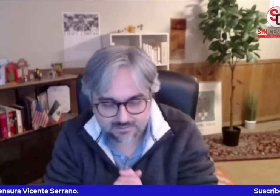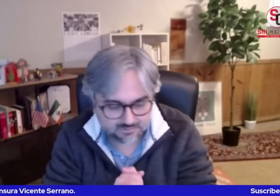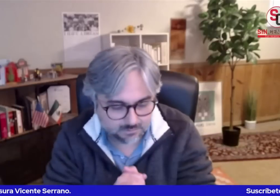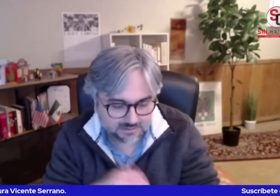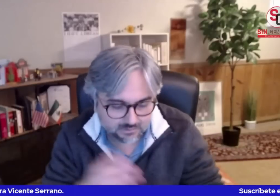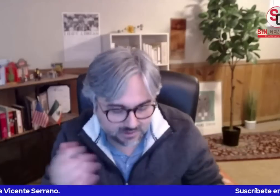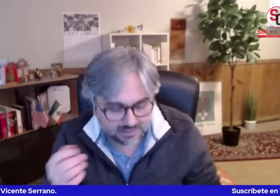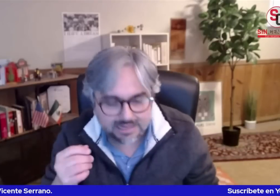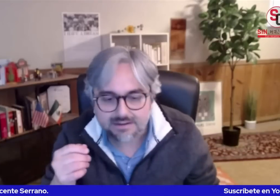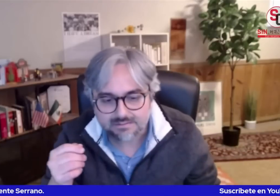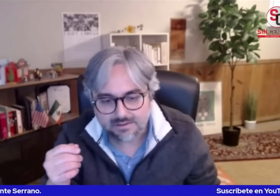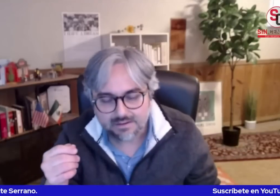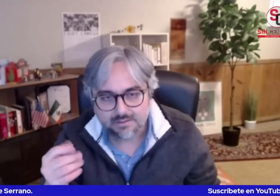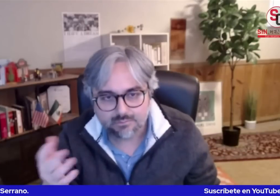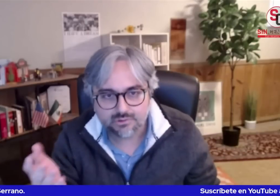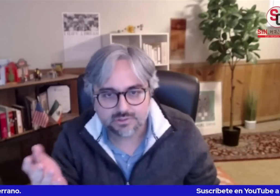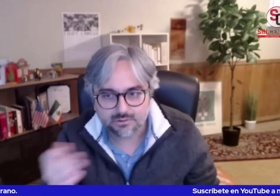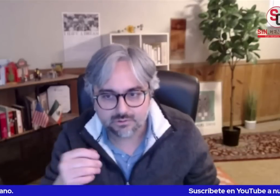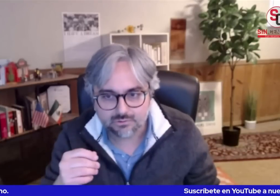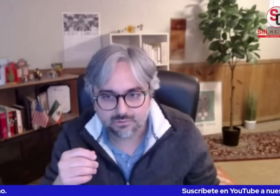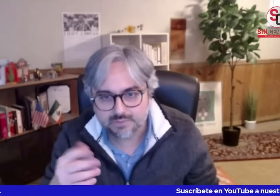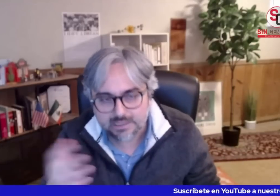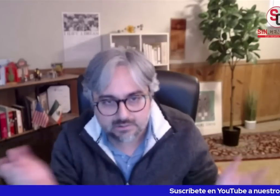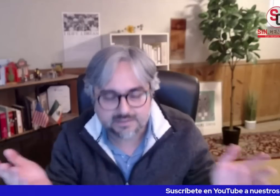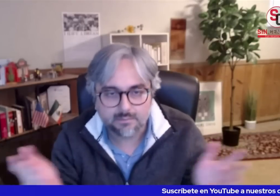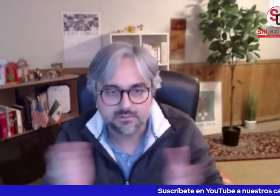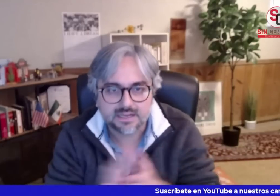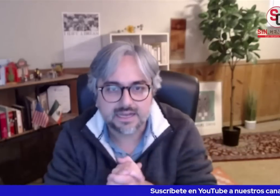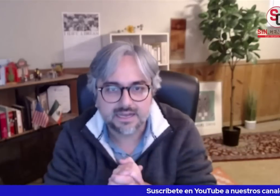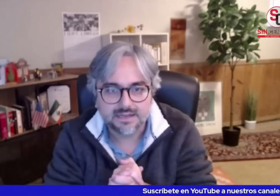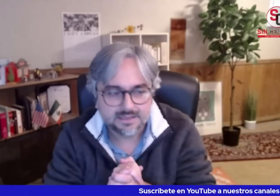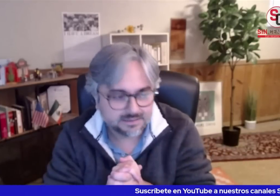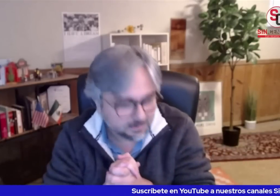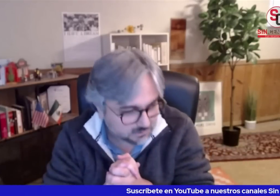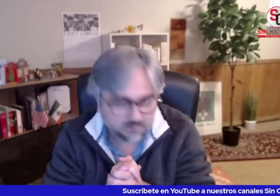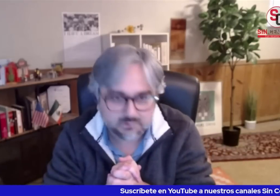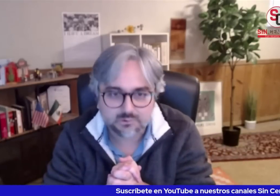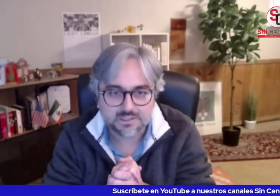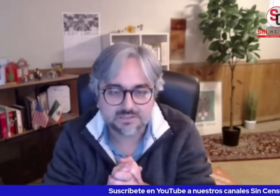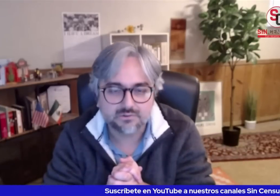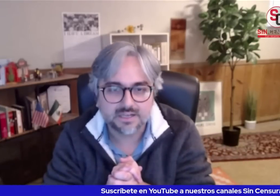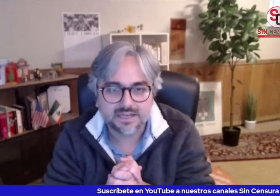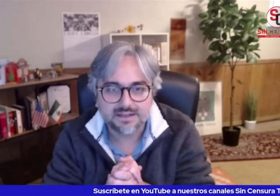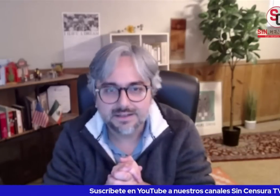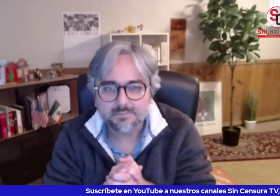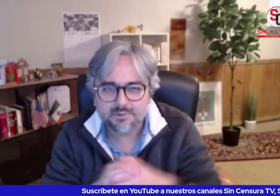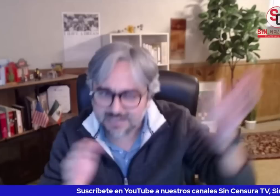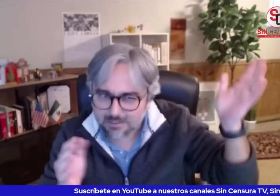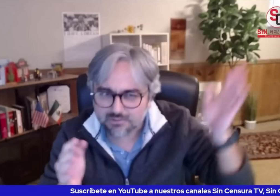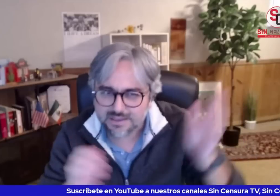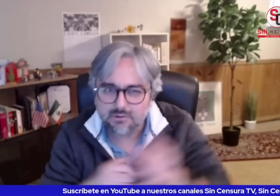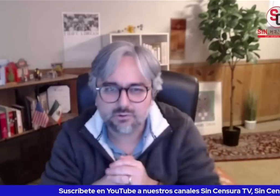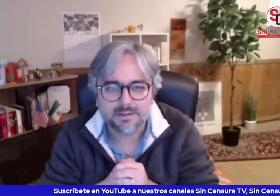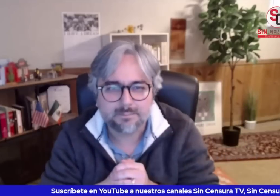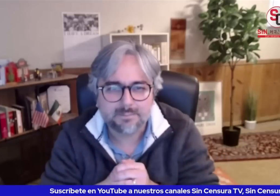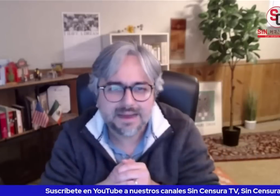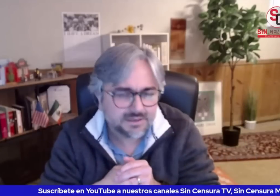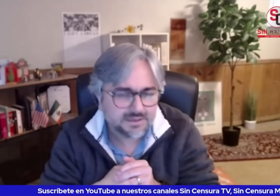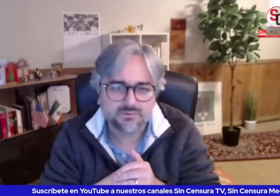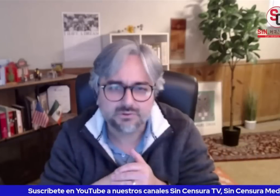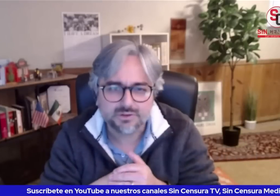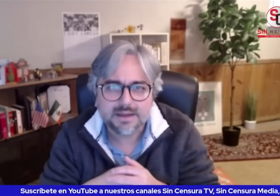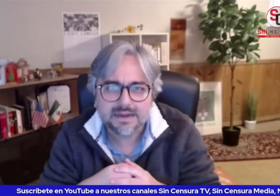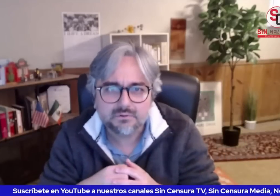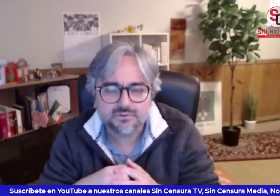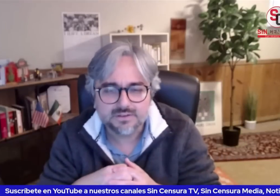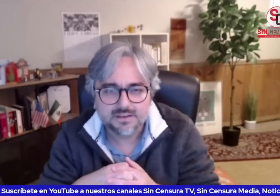originales, nuestras familias originales. Muchos de nosotros pues, ya nos casamos acá, tenemos a nuestros hijitos acá, pero tenemos allá a nuestros papás, a